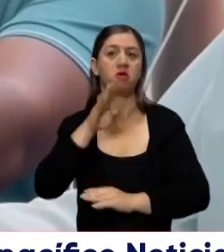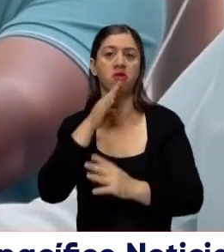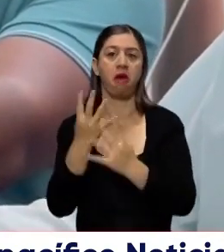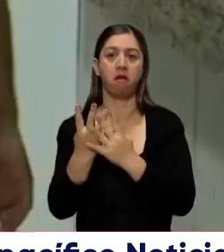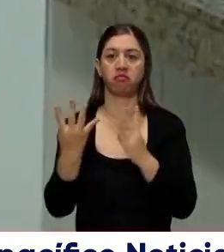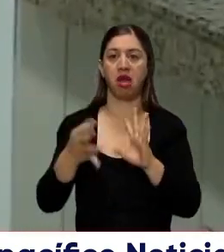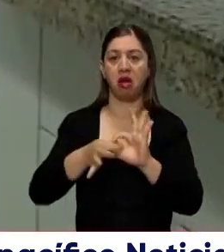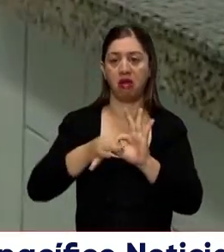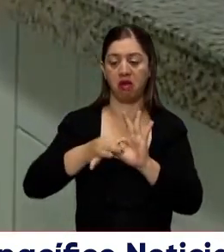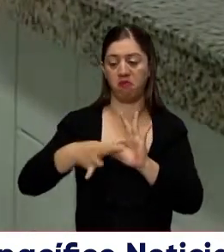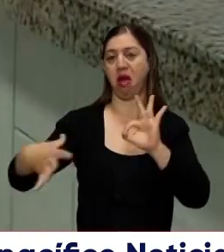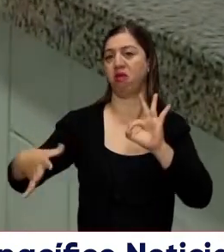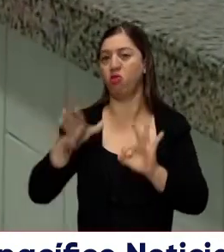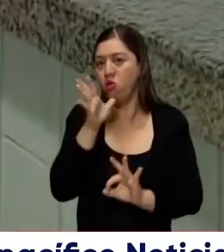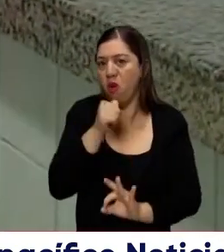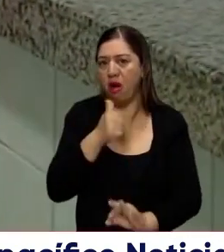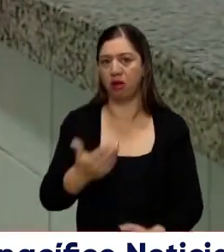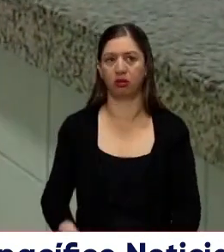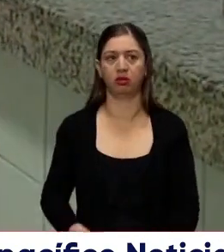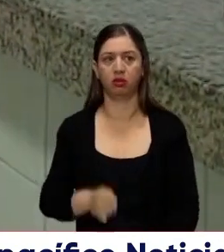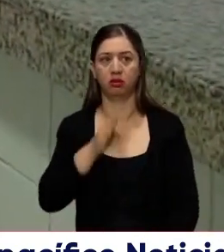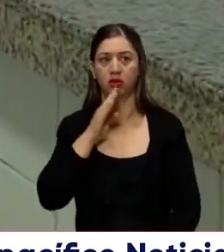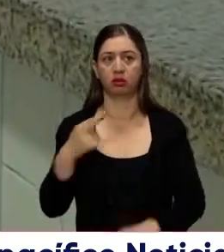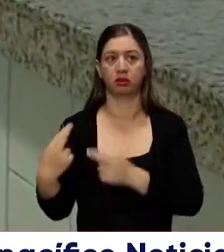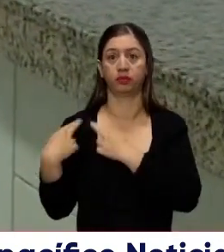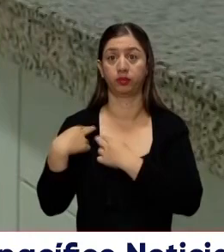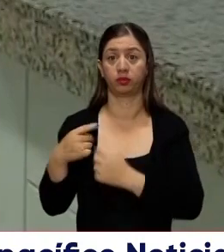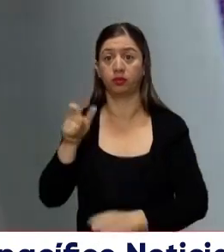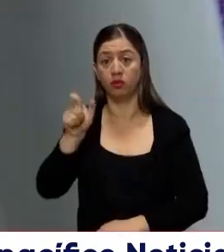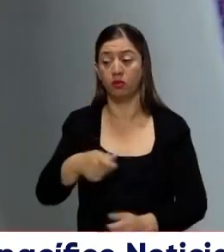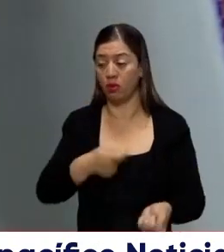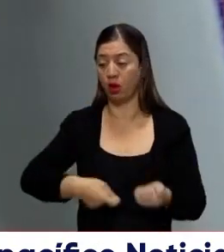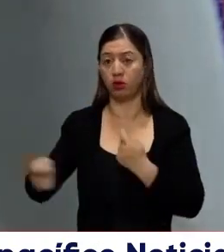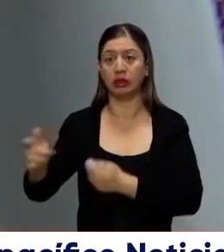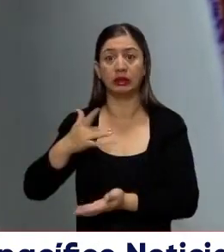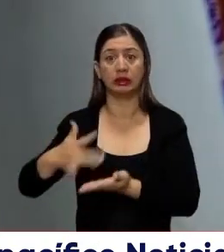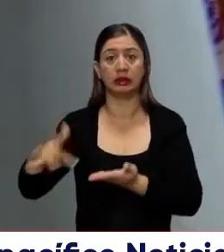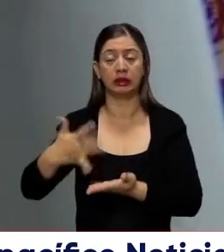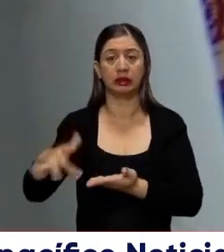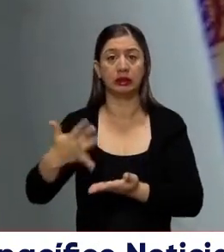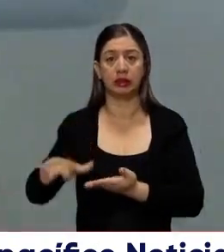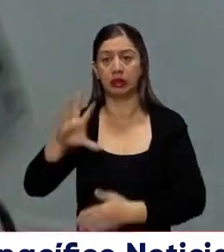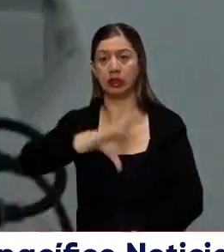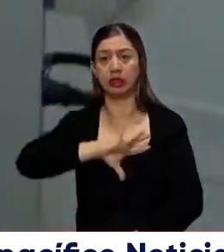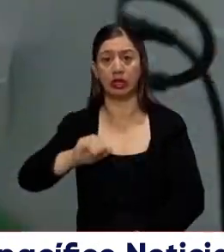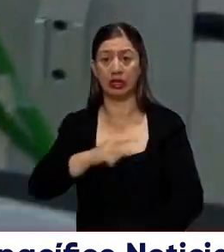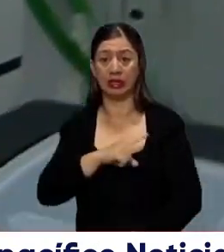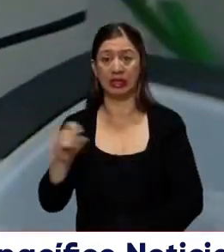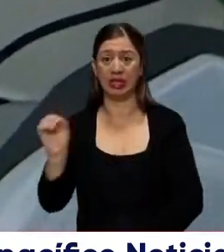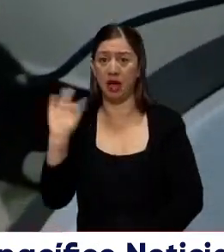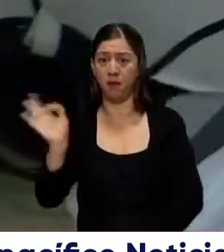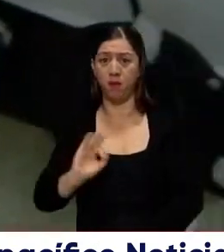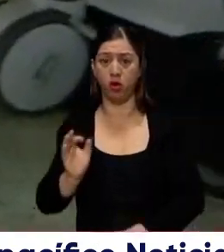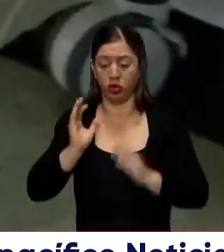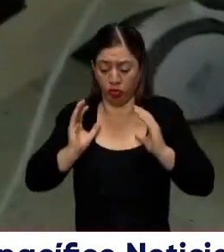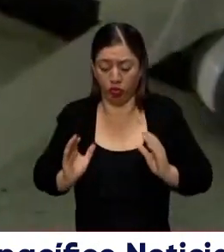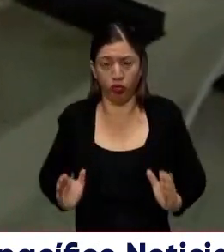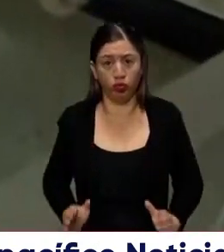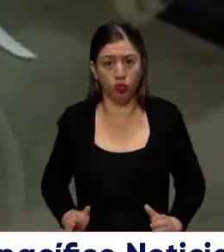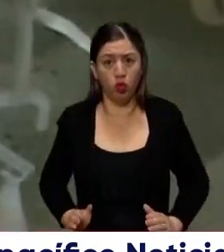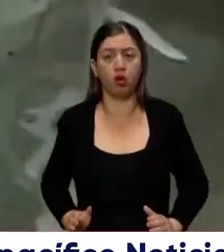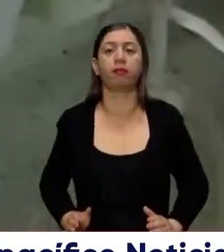los candados. Un recluso que había sido trasladado de urgencias a Cali con quemaduras en el 100% de la superficie